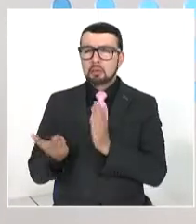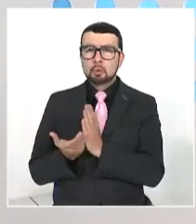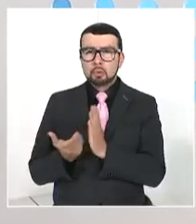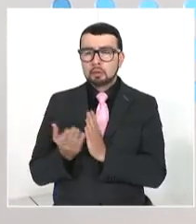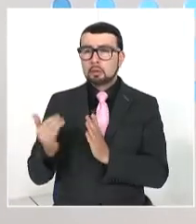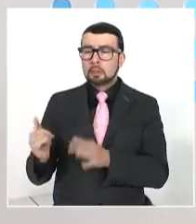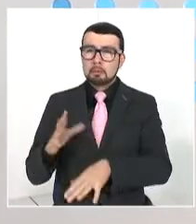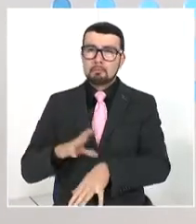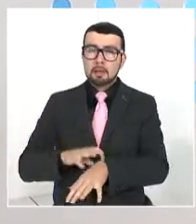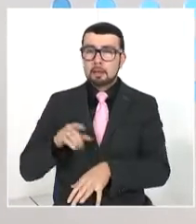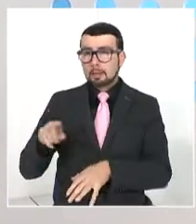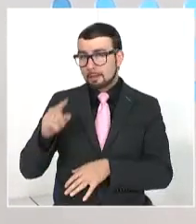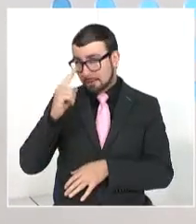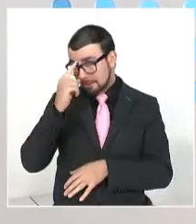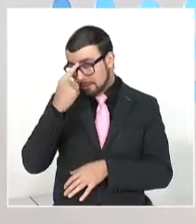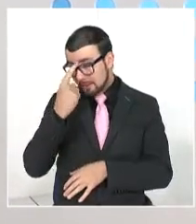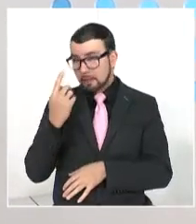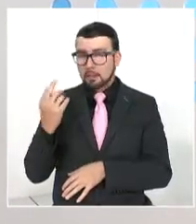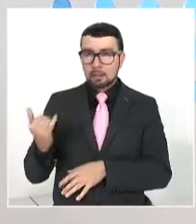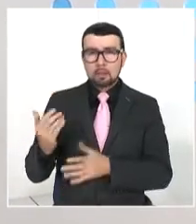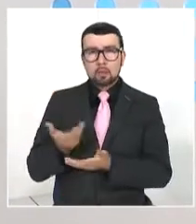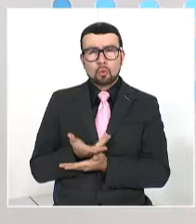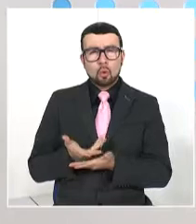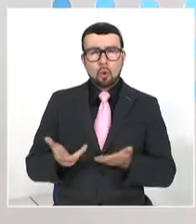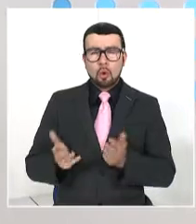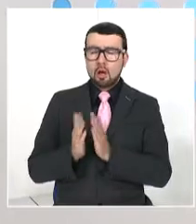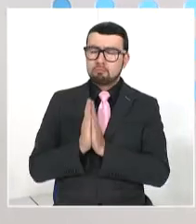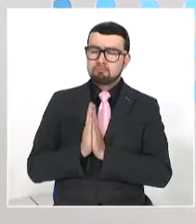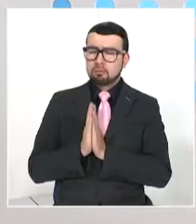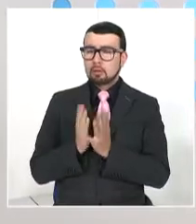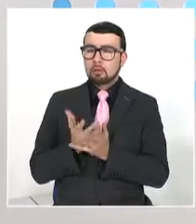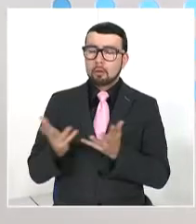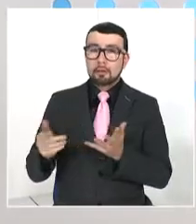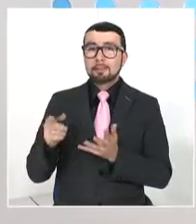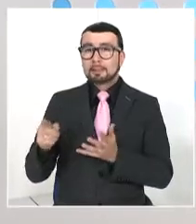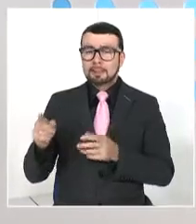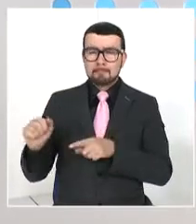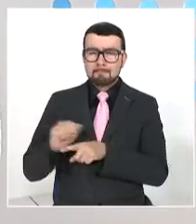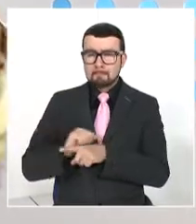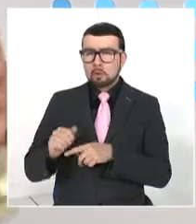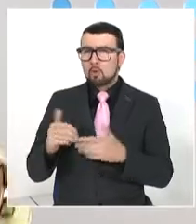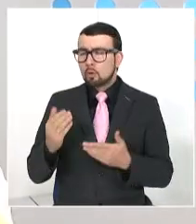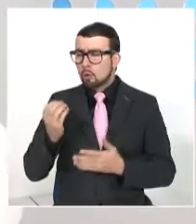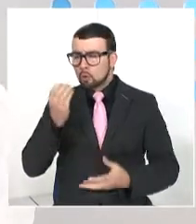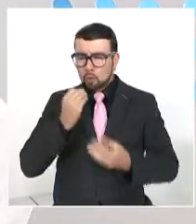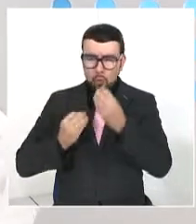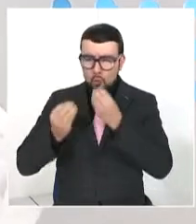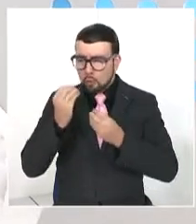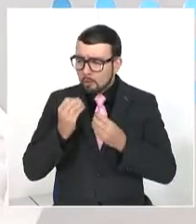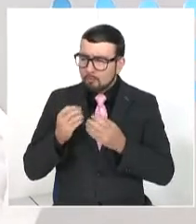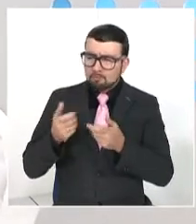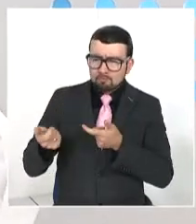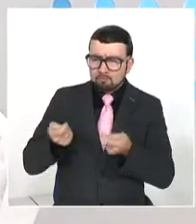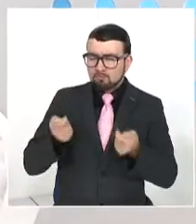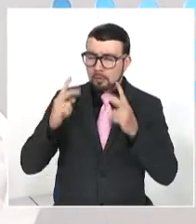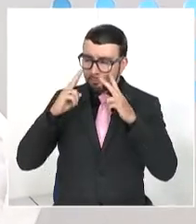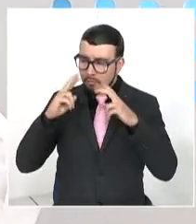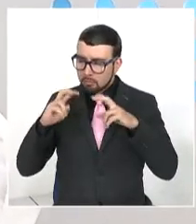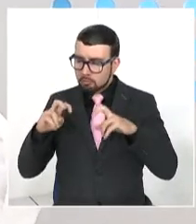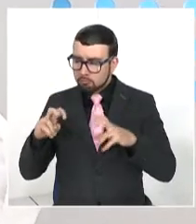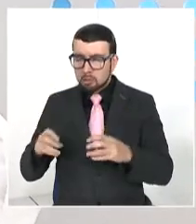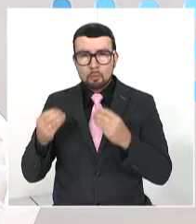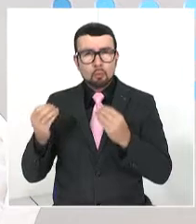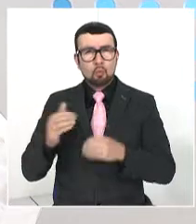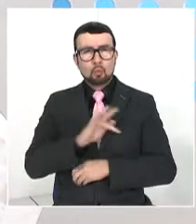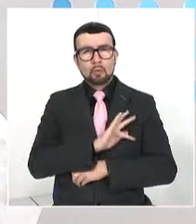medicina de la India, sus monasterios, sus prácticas nutricionales, donde hay un gran contexto de ayudas terapéuticas